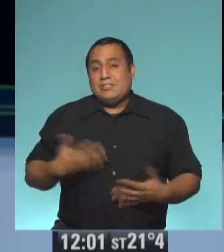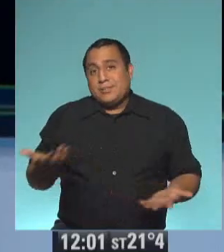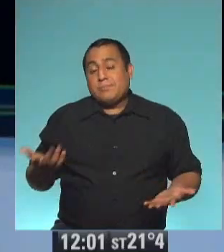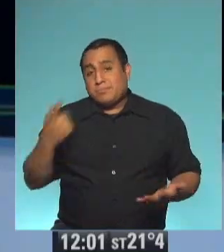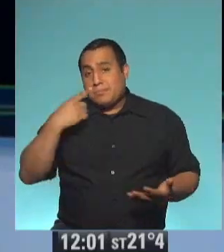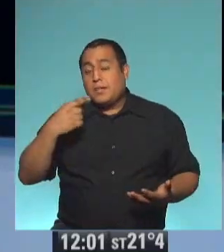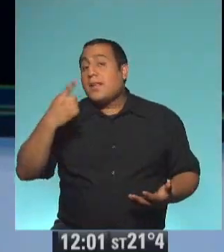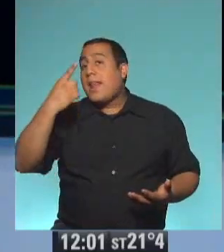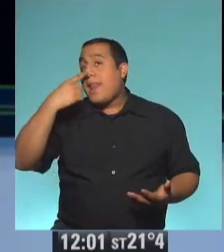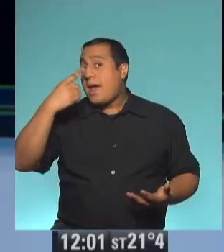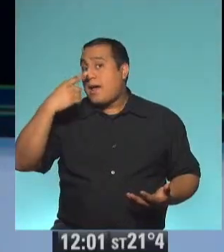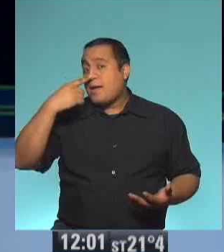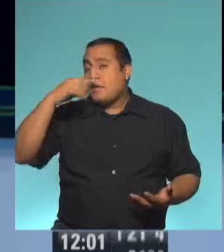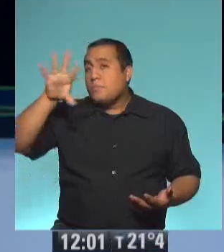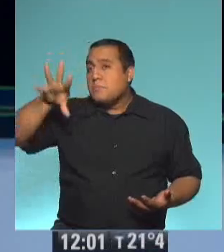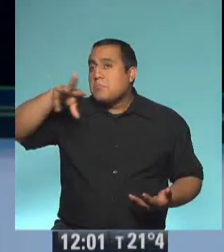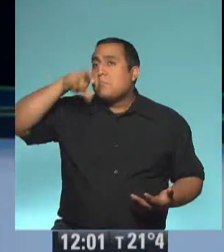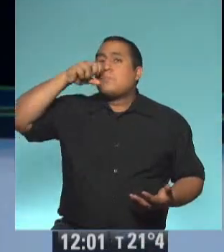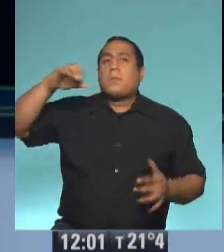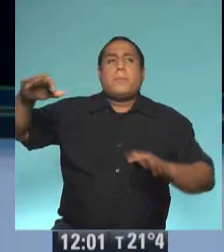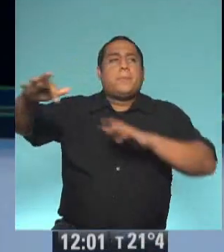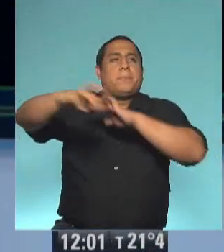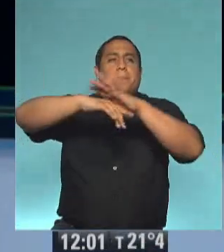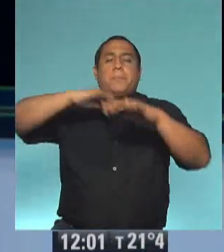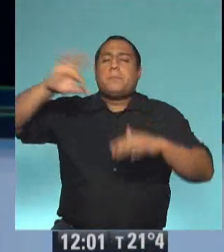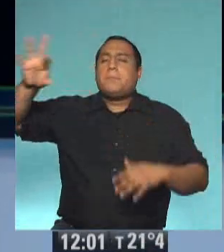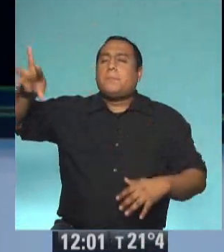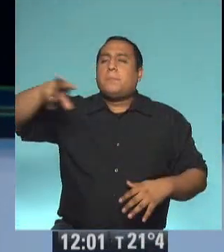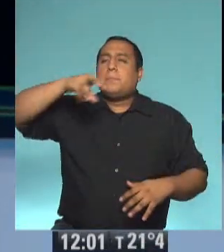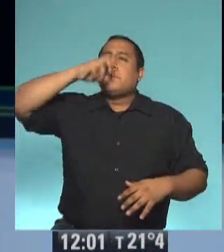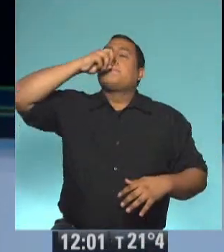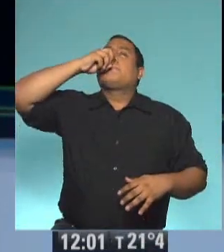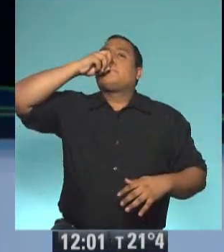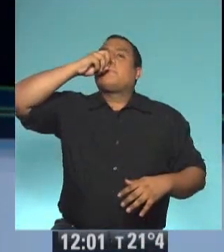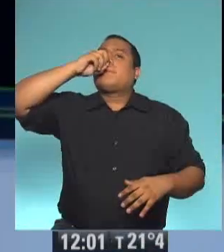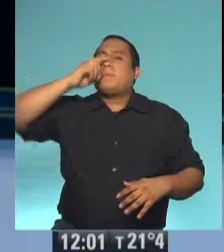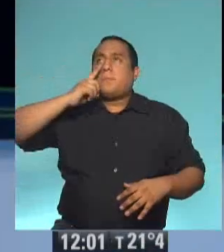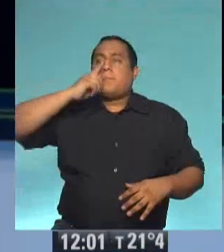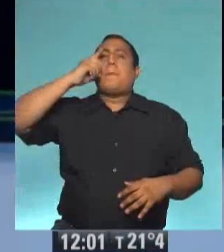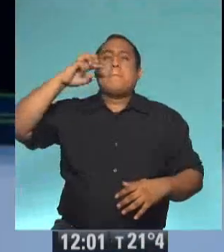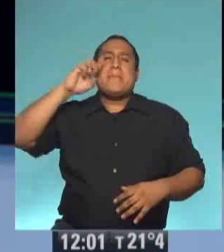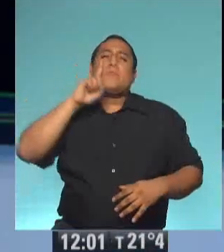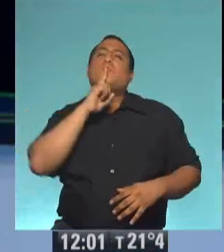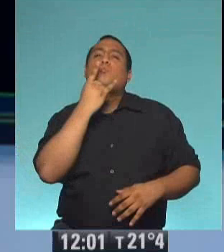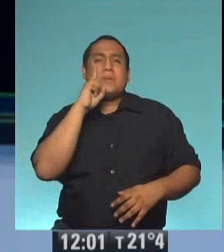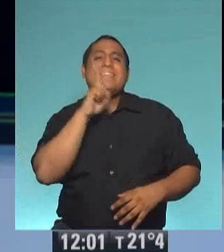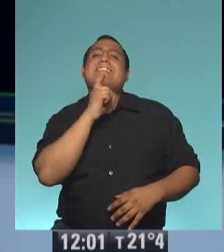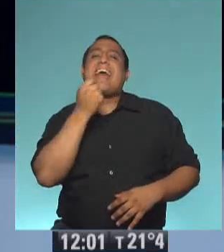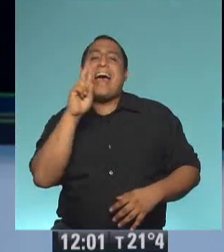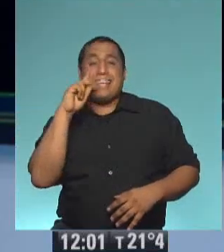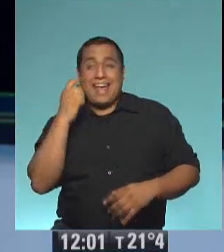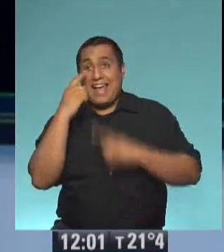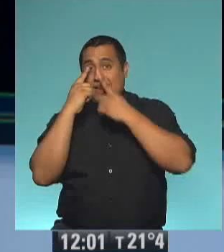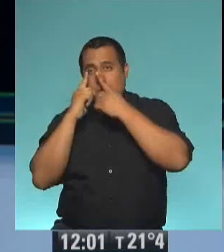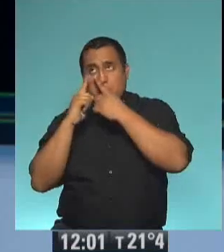las fosas nasales, el aroma que viene por el aire en partículas, entra y llega a la pituitaria, que es en donde se